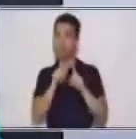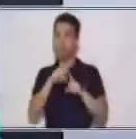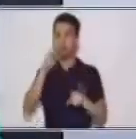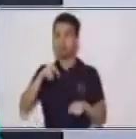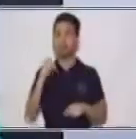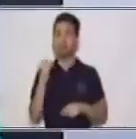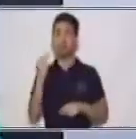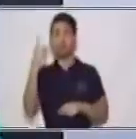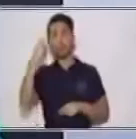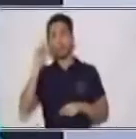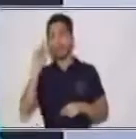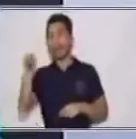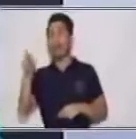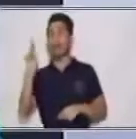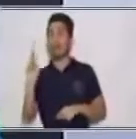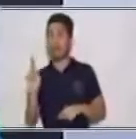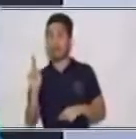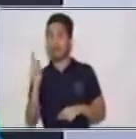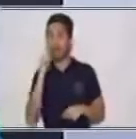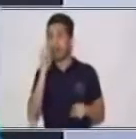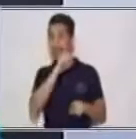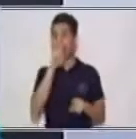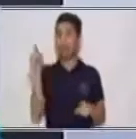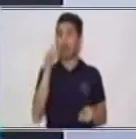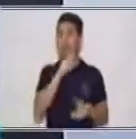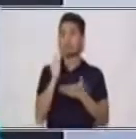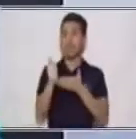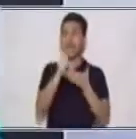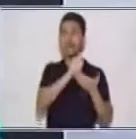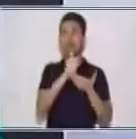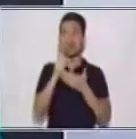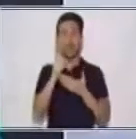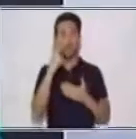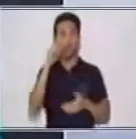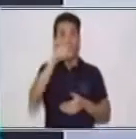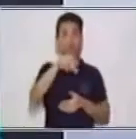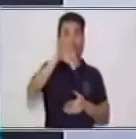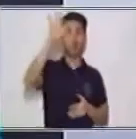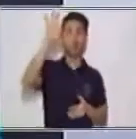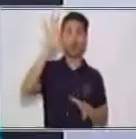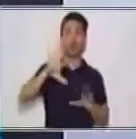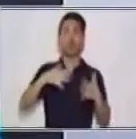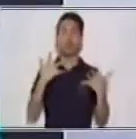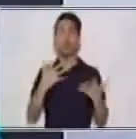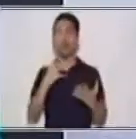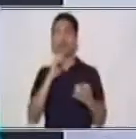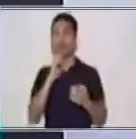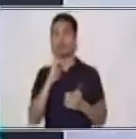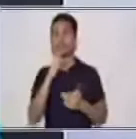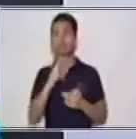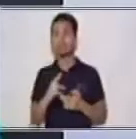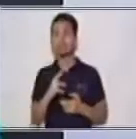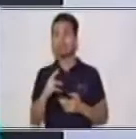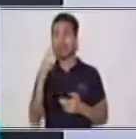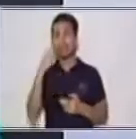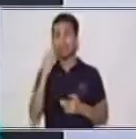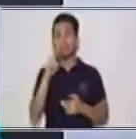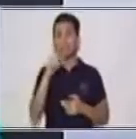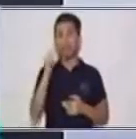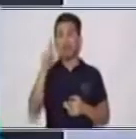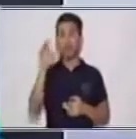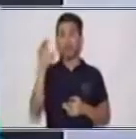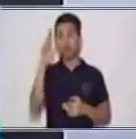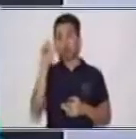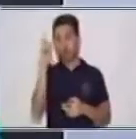dos, entre las dos ecuaciones, se van a estar ayudando para poder encontrar cuál es el resultado, cuáles son los valores que van a ser